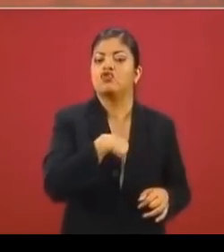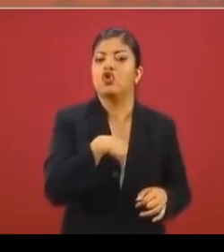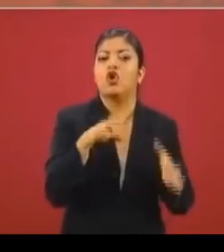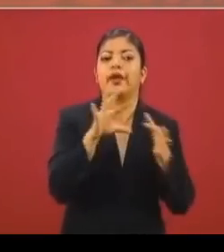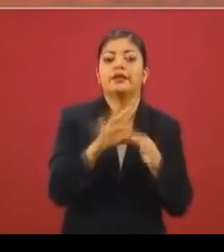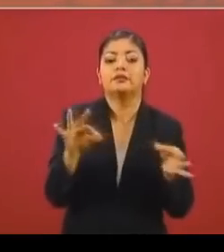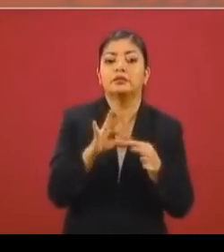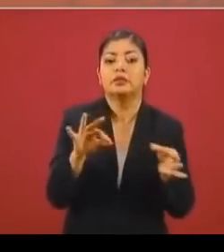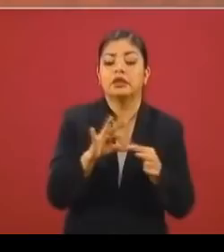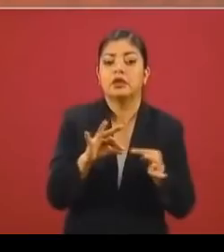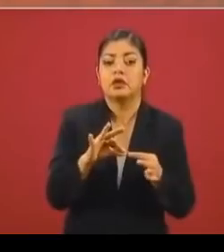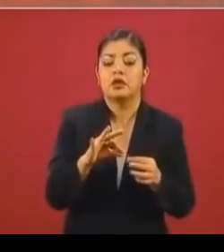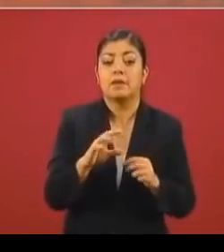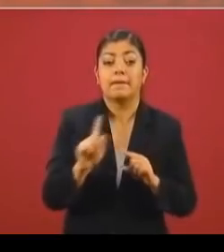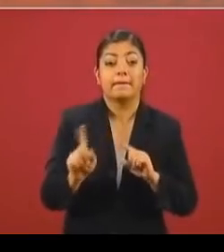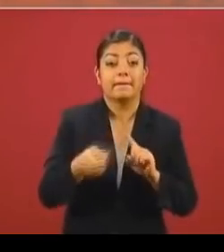cómo, si se le da preferencia